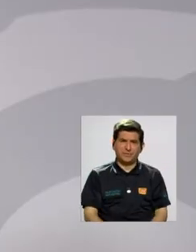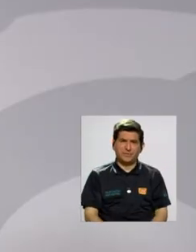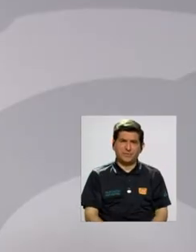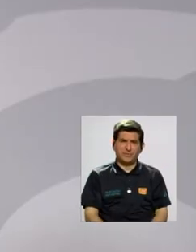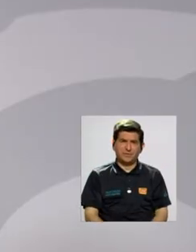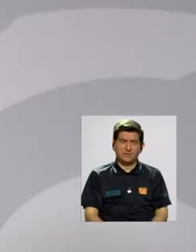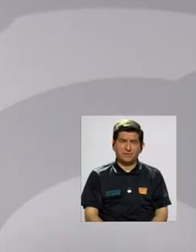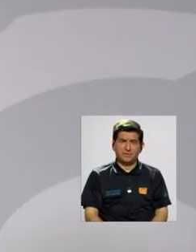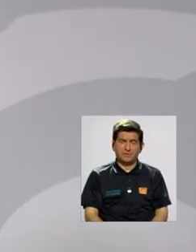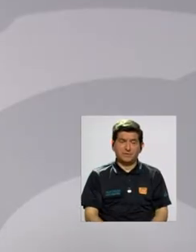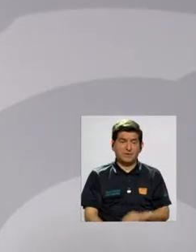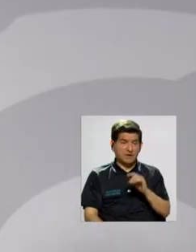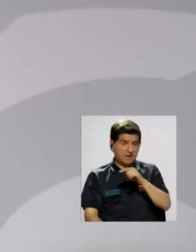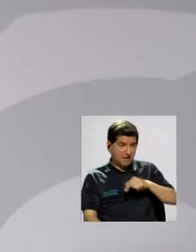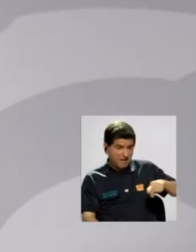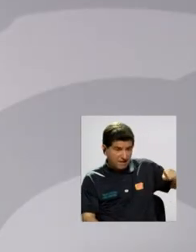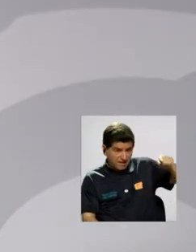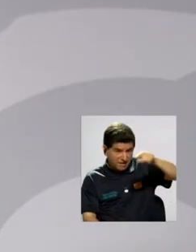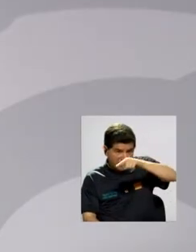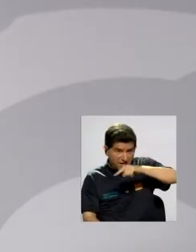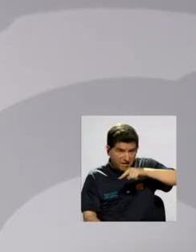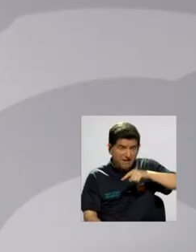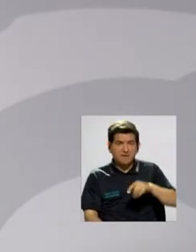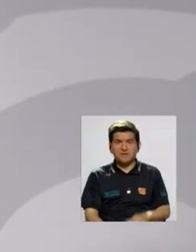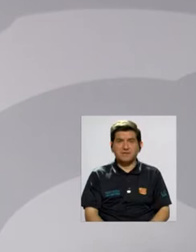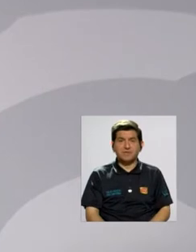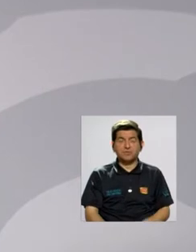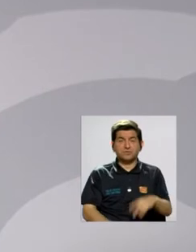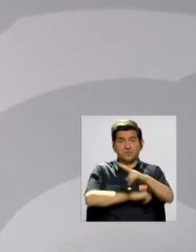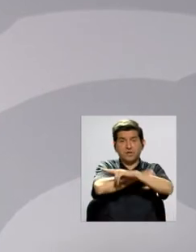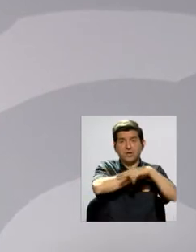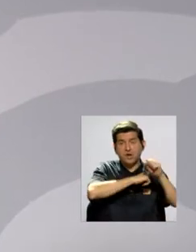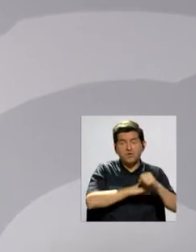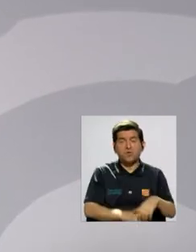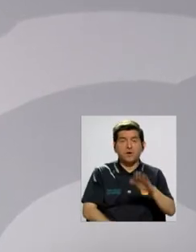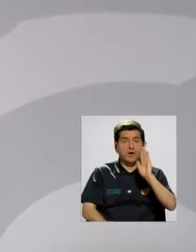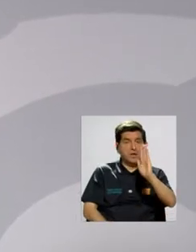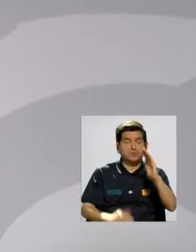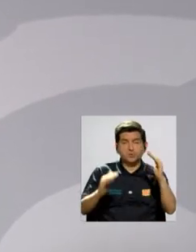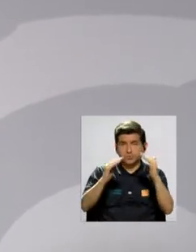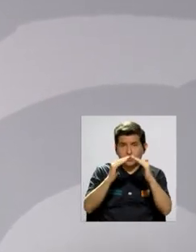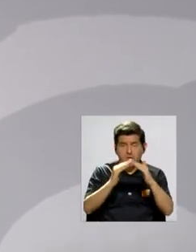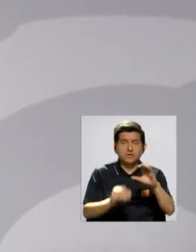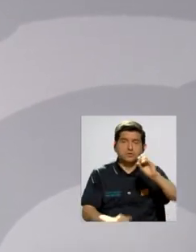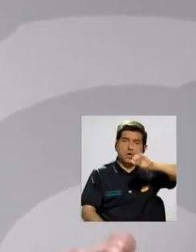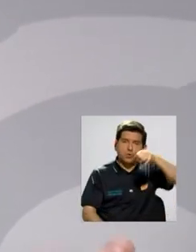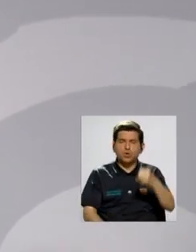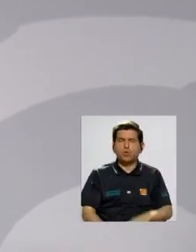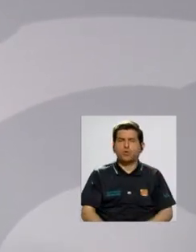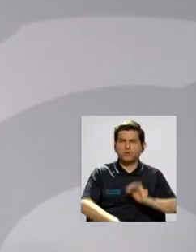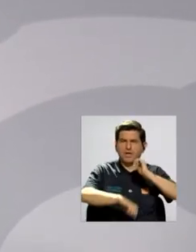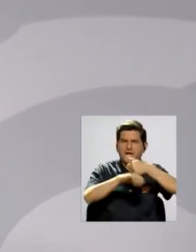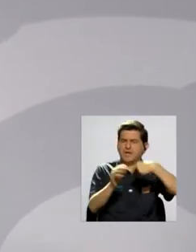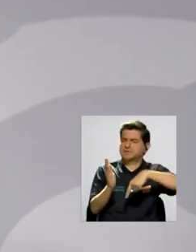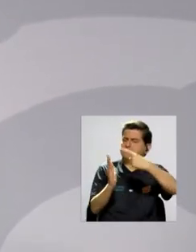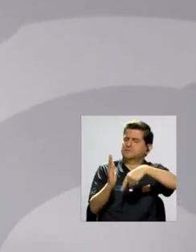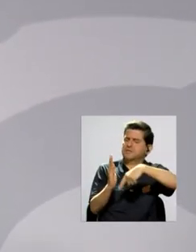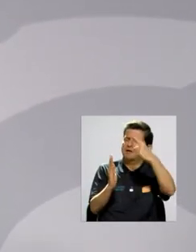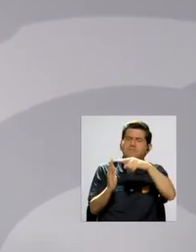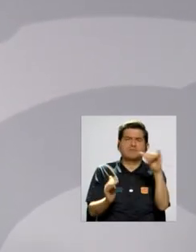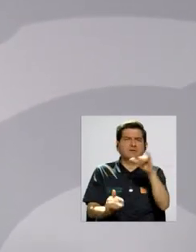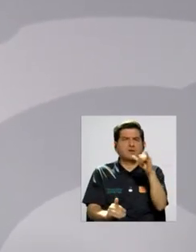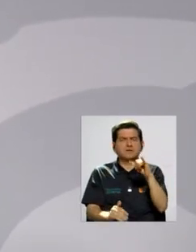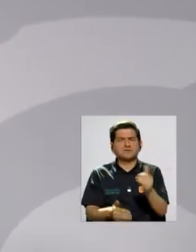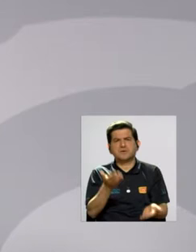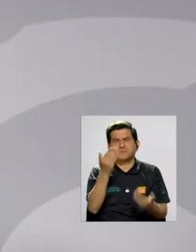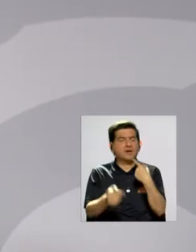por hoy, verdaderamente, cuando si a usted le asaltan en su casa o le roban en su casa, el OIJ define un perfil exactamente como el que,